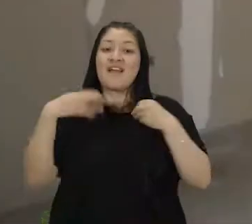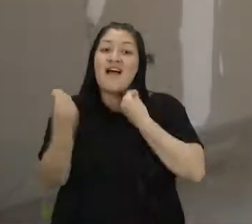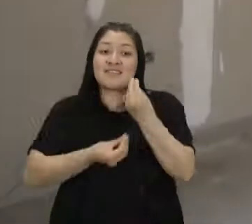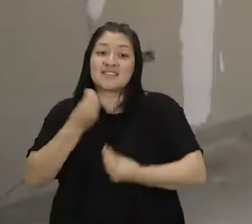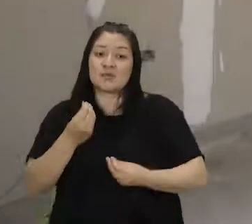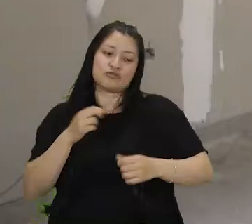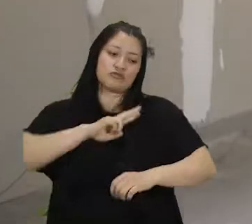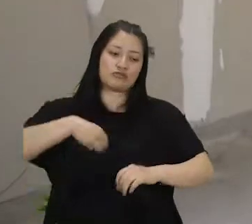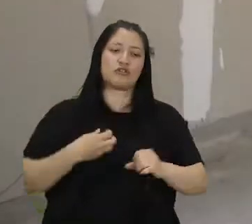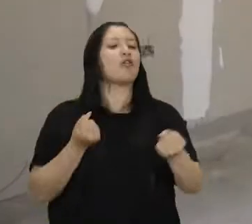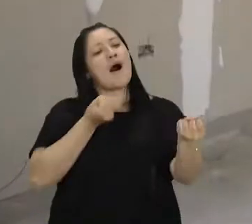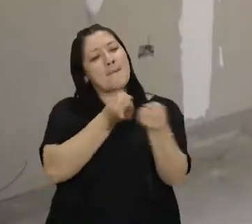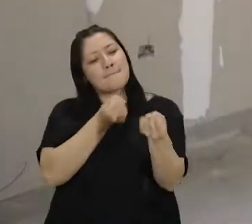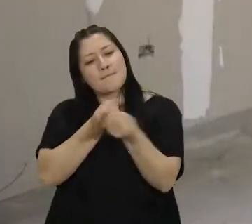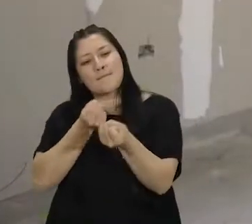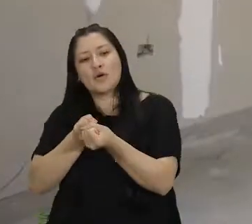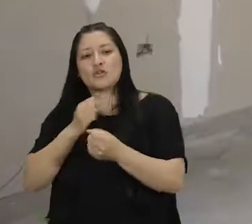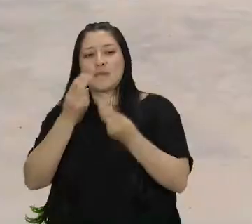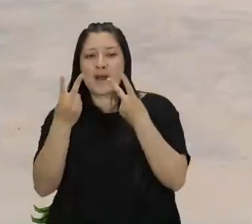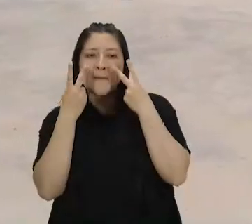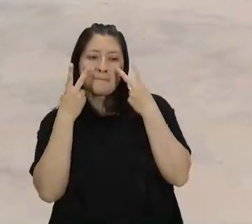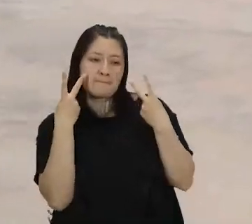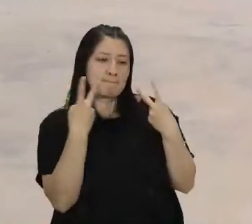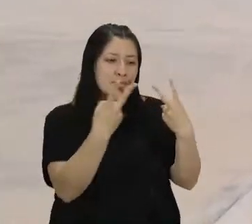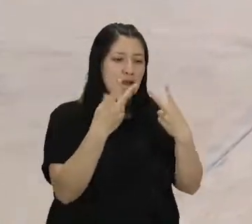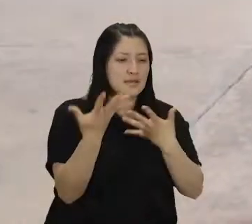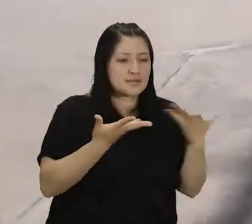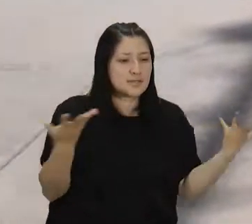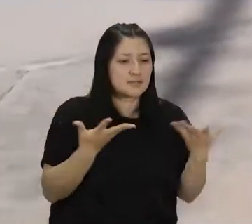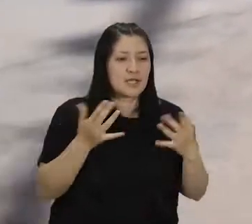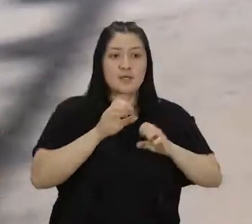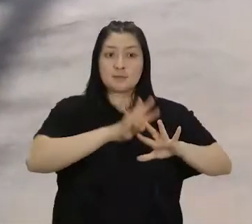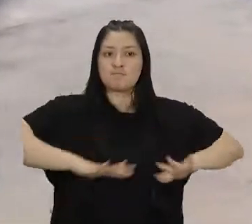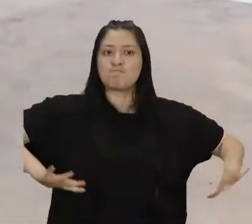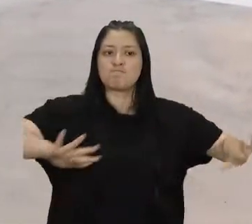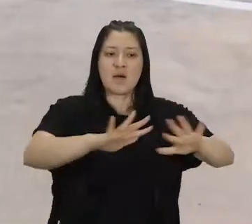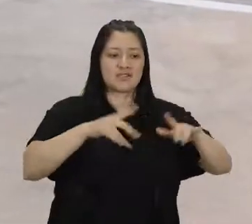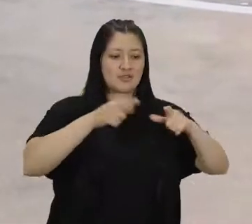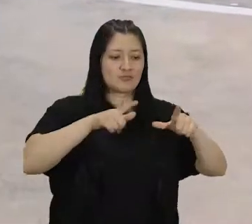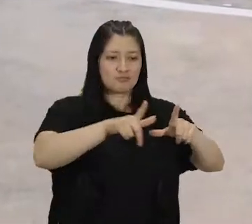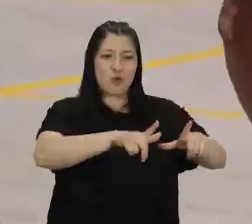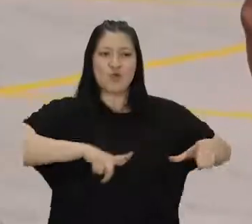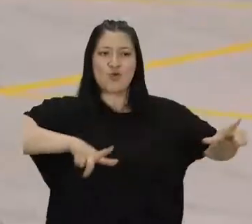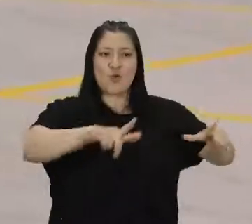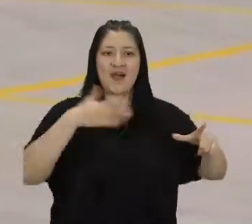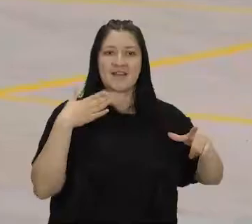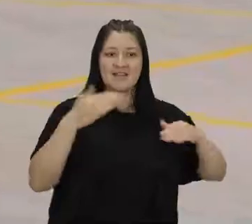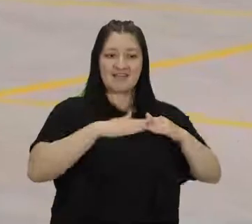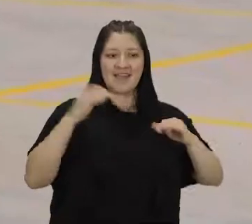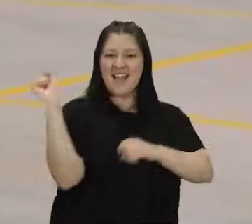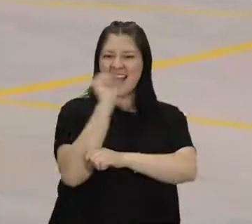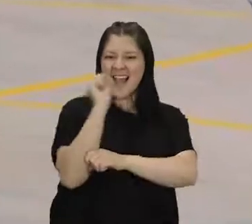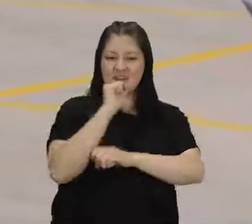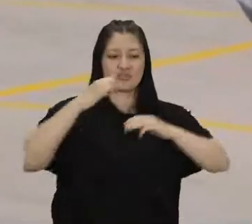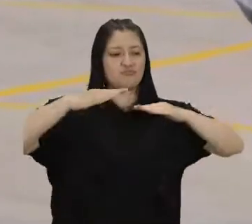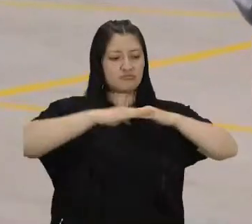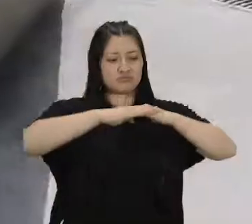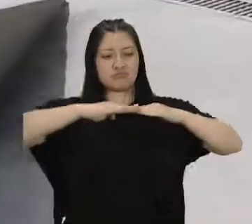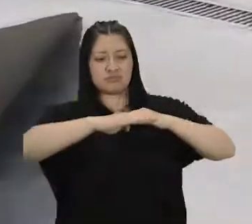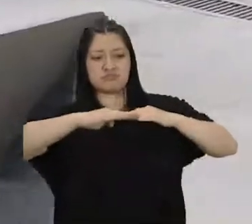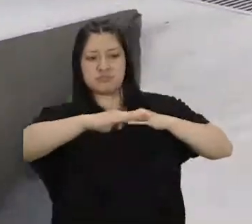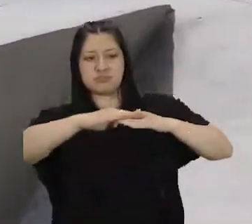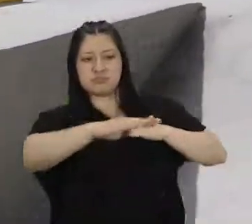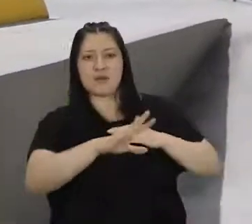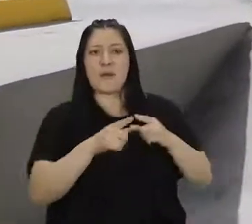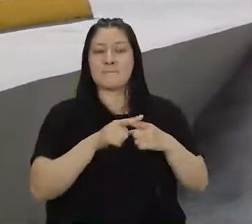efectuar un acompañamiento y una revisión del avance de los patios y talleres que se vienen desarrollando como parte de la